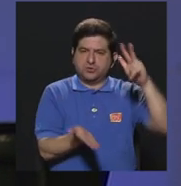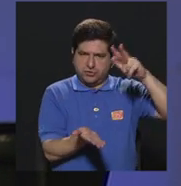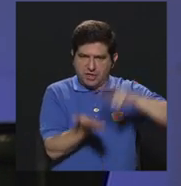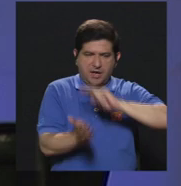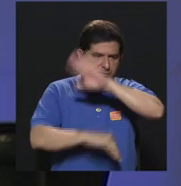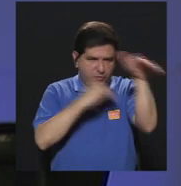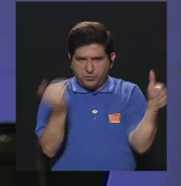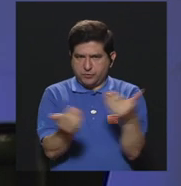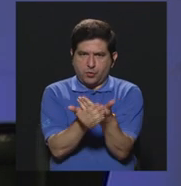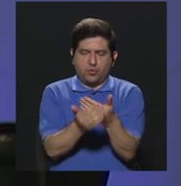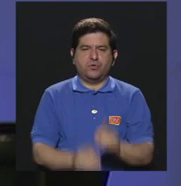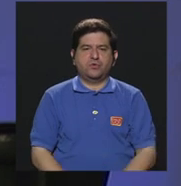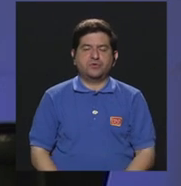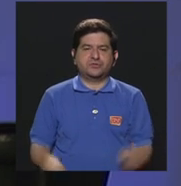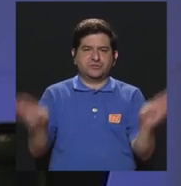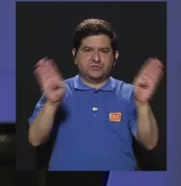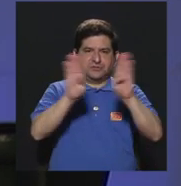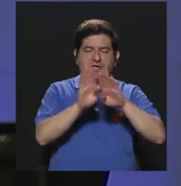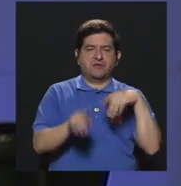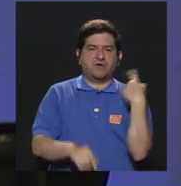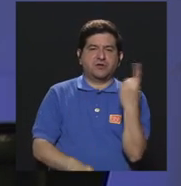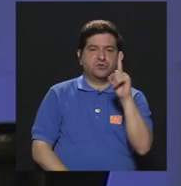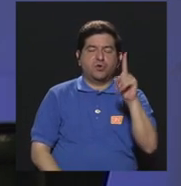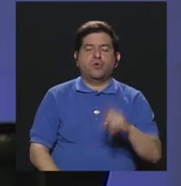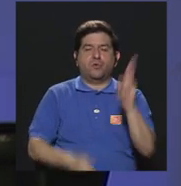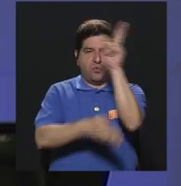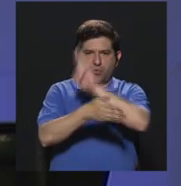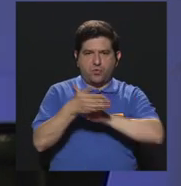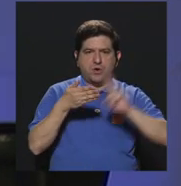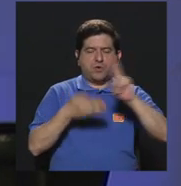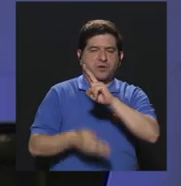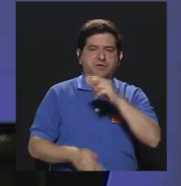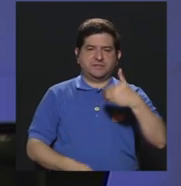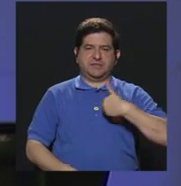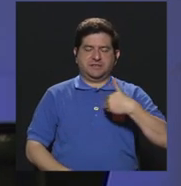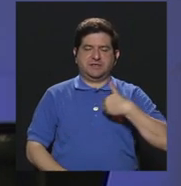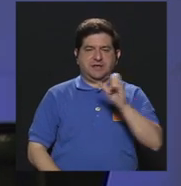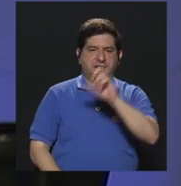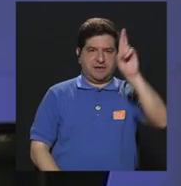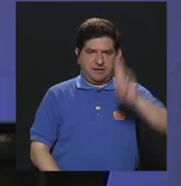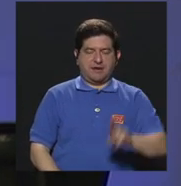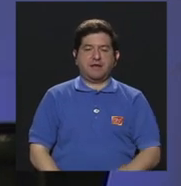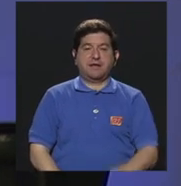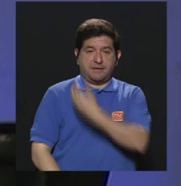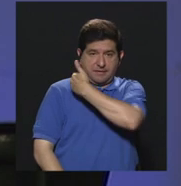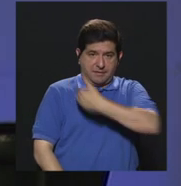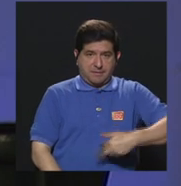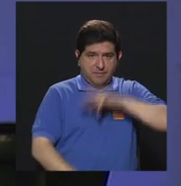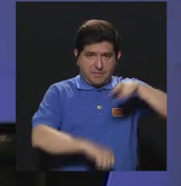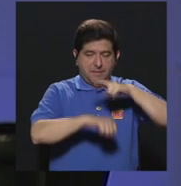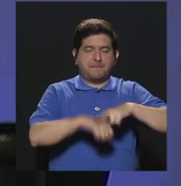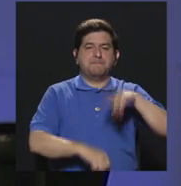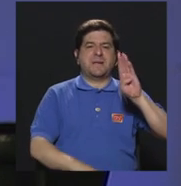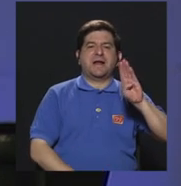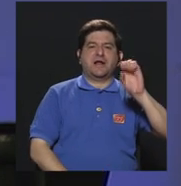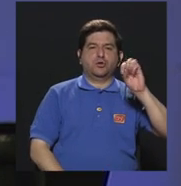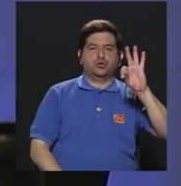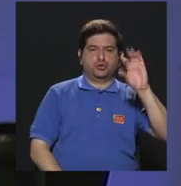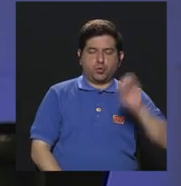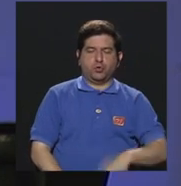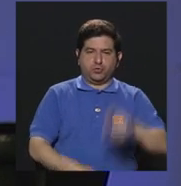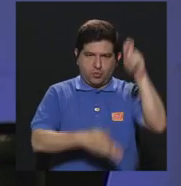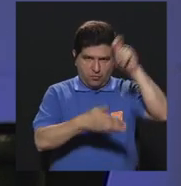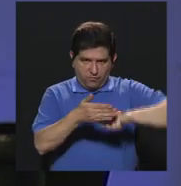por unanimidad el cierre de la única universidad que existía en Costa Rica, y el presidente de la República, don Bernardo Soto,